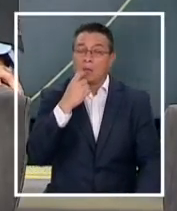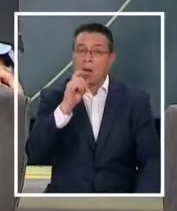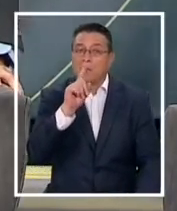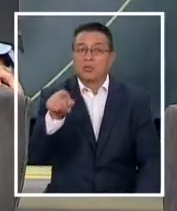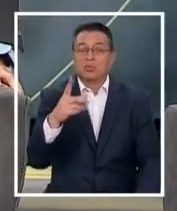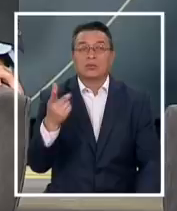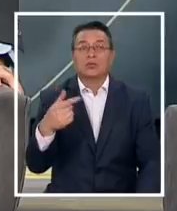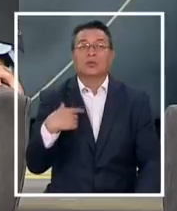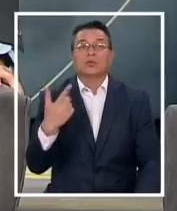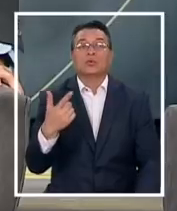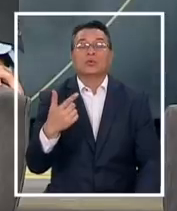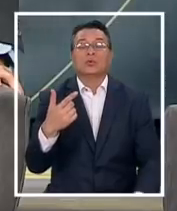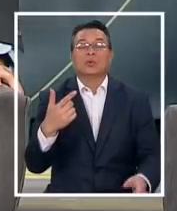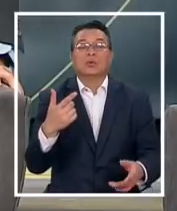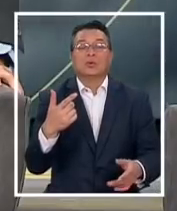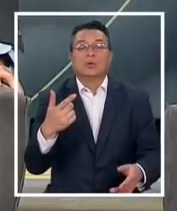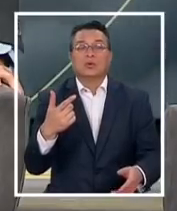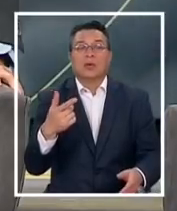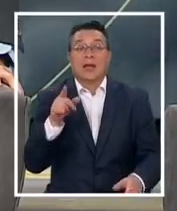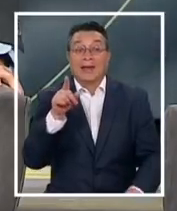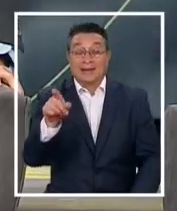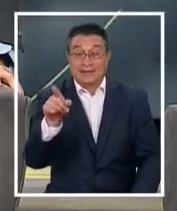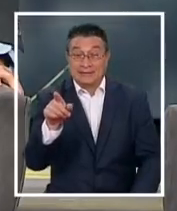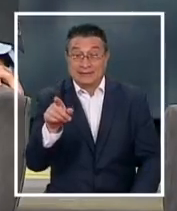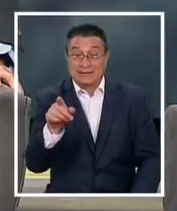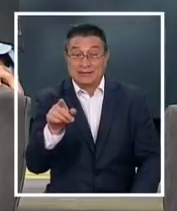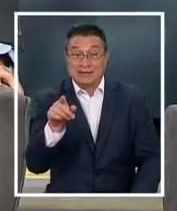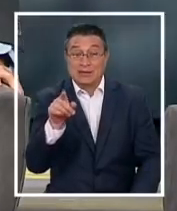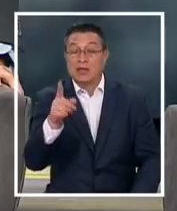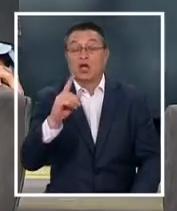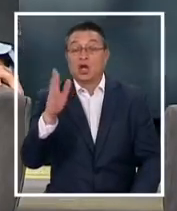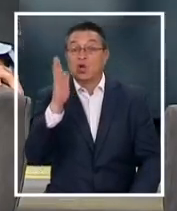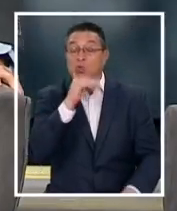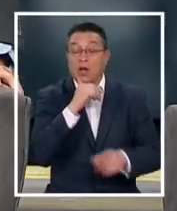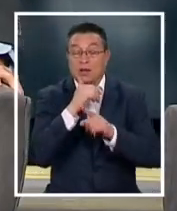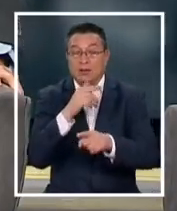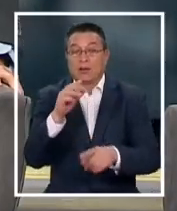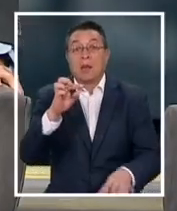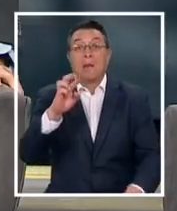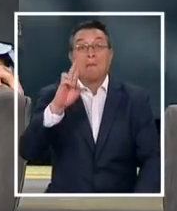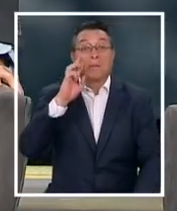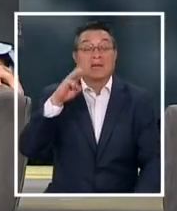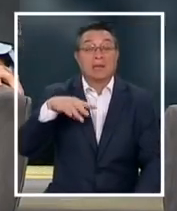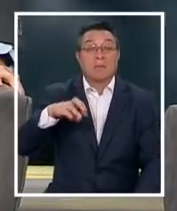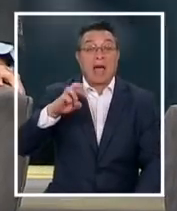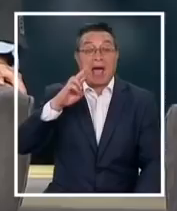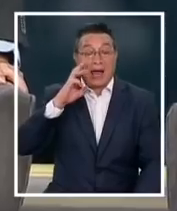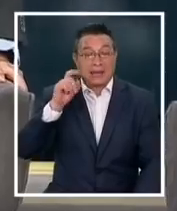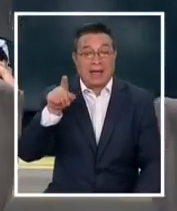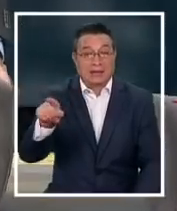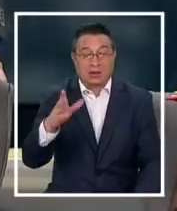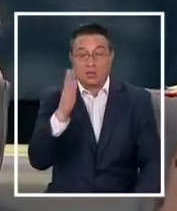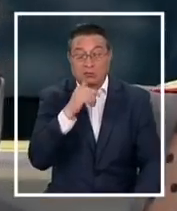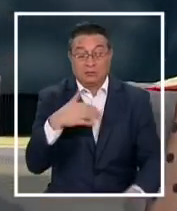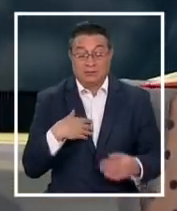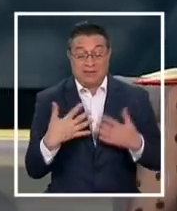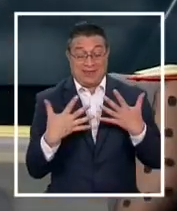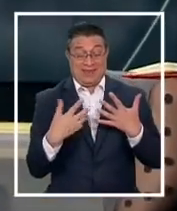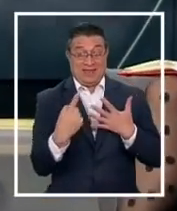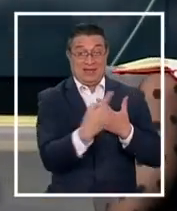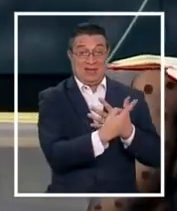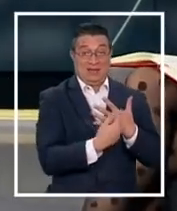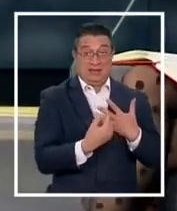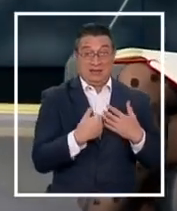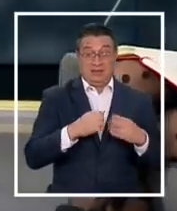sobre la peruanización, ellos no tienen lo que nosotros tenemos, claro, que es las primarias. Primaria. Entonces, de nuestros 10 candidatos de